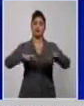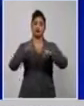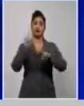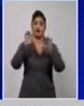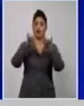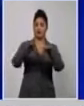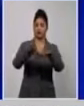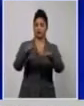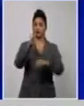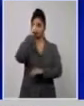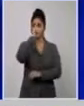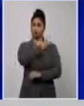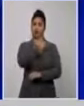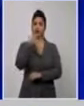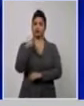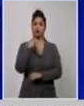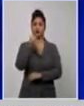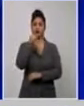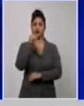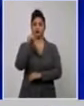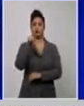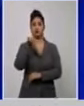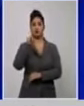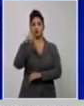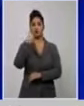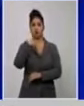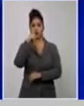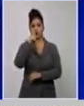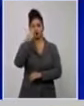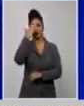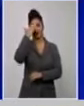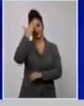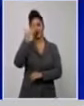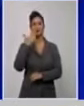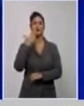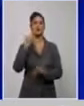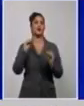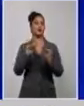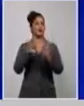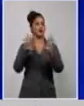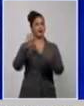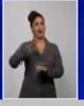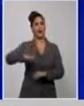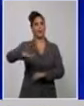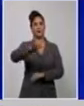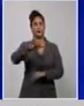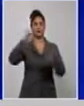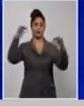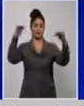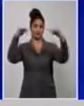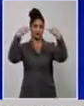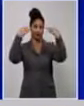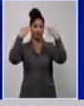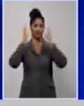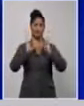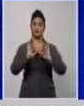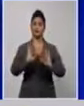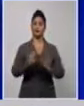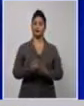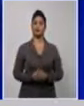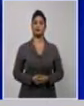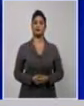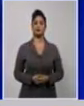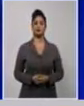buenos días. Muchas gracias, buenos días, Gisela. Buenos días a todos los que hacen posible la transmisión,